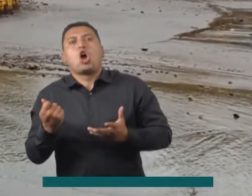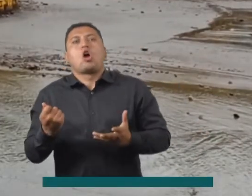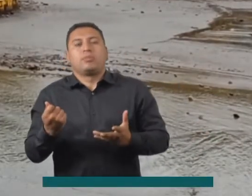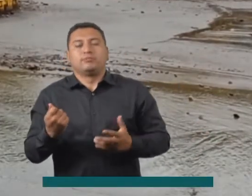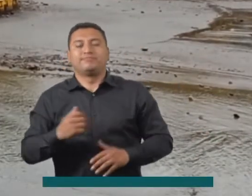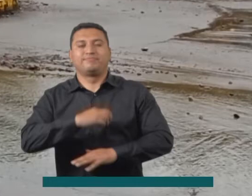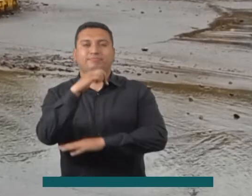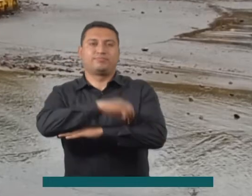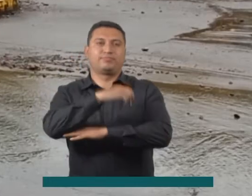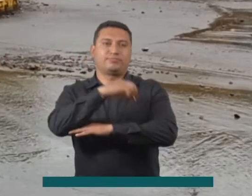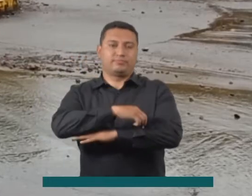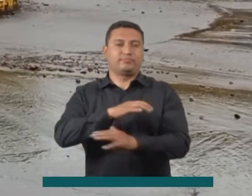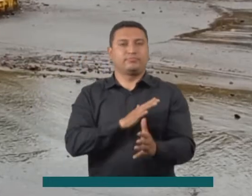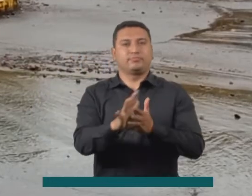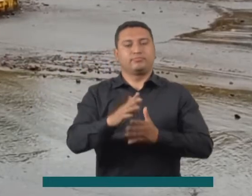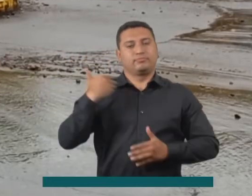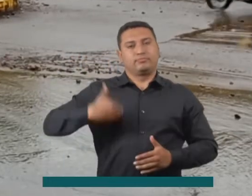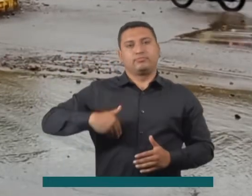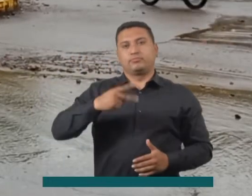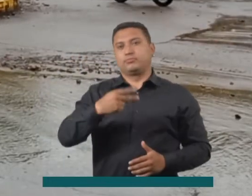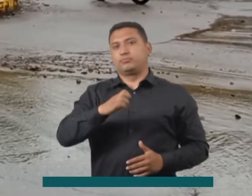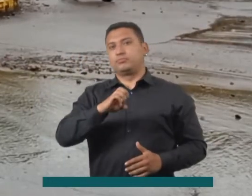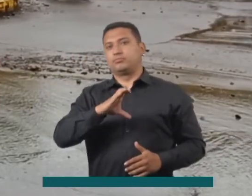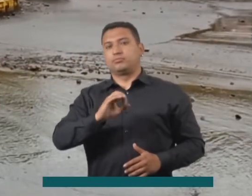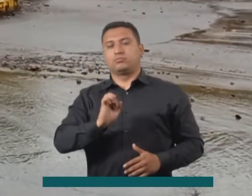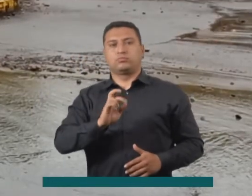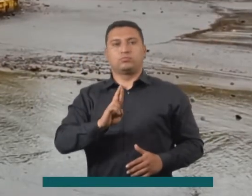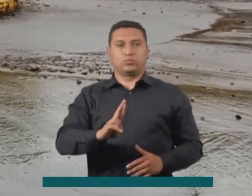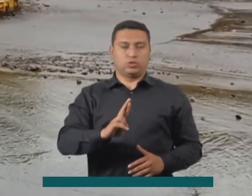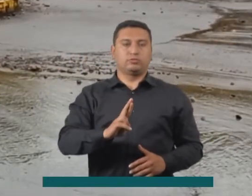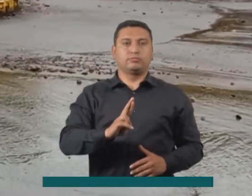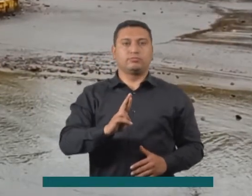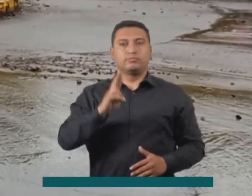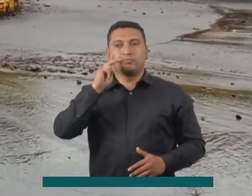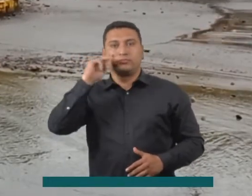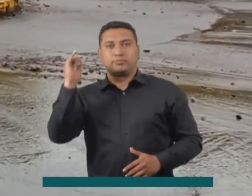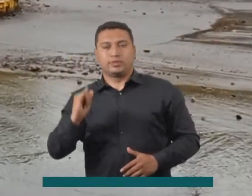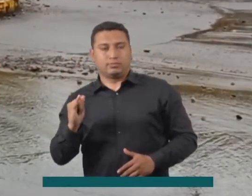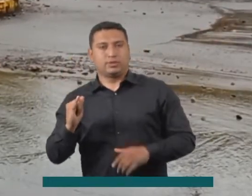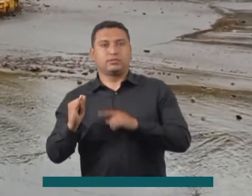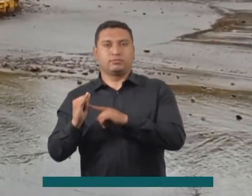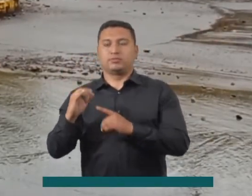actividad. Desde Mocoa, Putumayo, informó Héctor Verdugo con la cámara de Carlos Álvarez para Enlace 13.